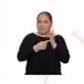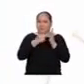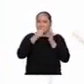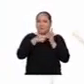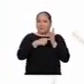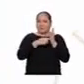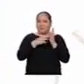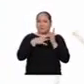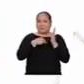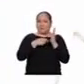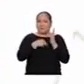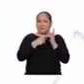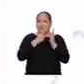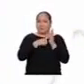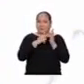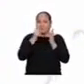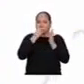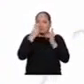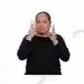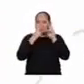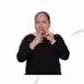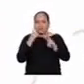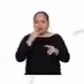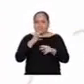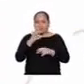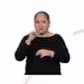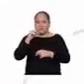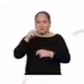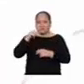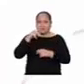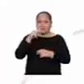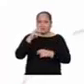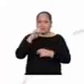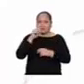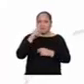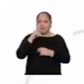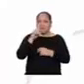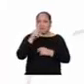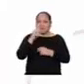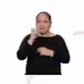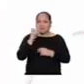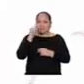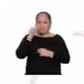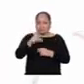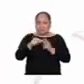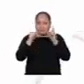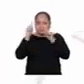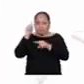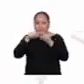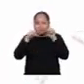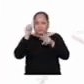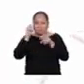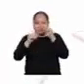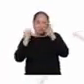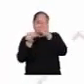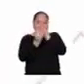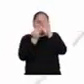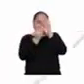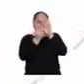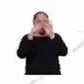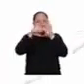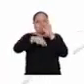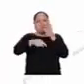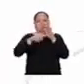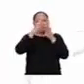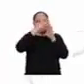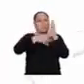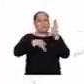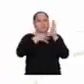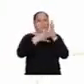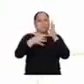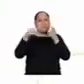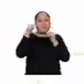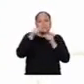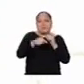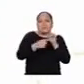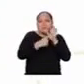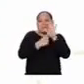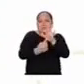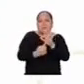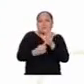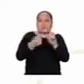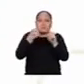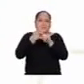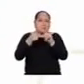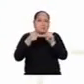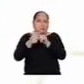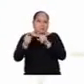edades, no veo los intervalos, esos que vimos en nuestra tabla. En este caso, los han expresado